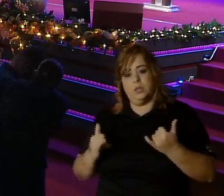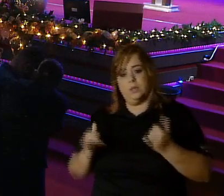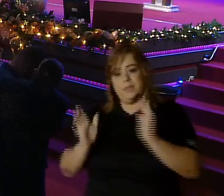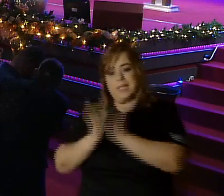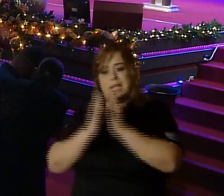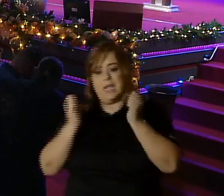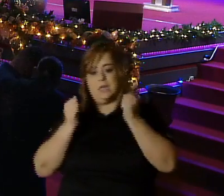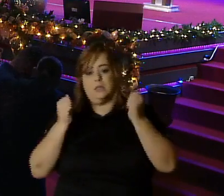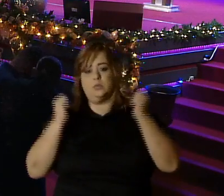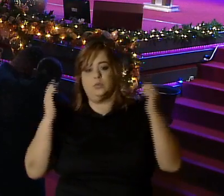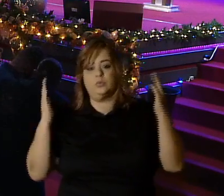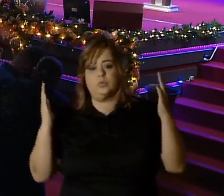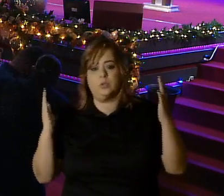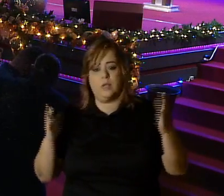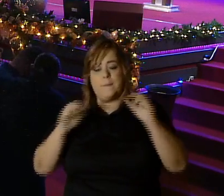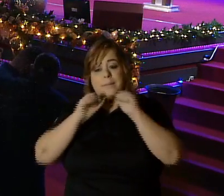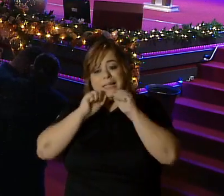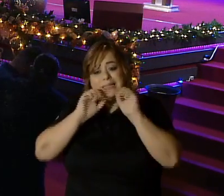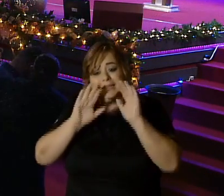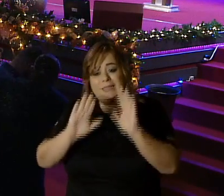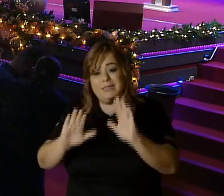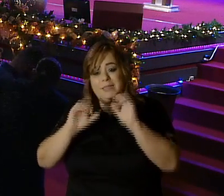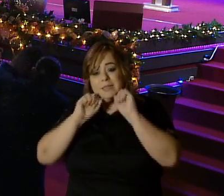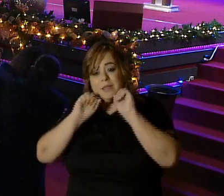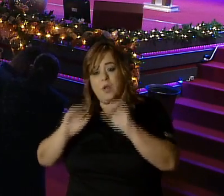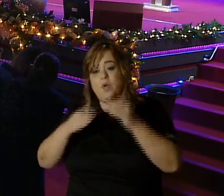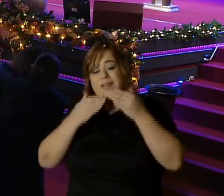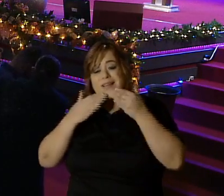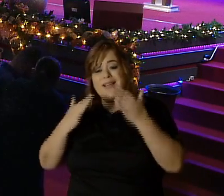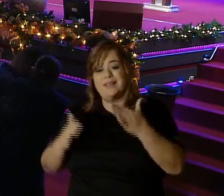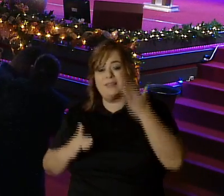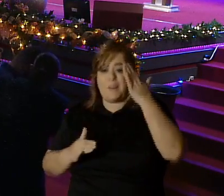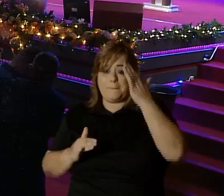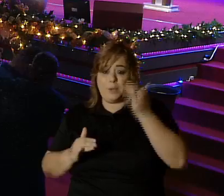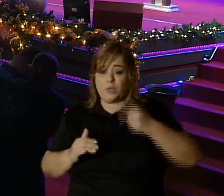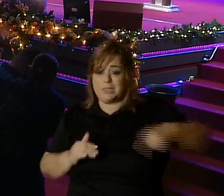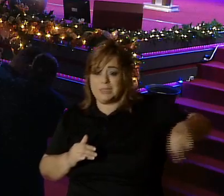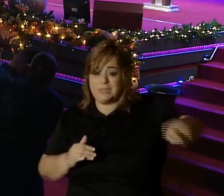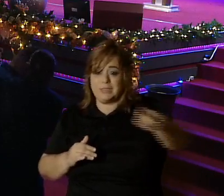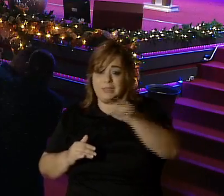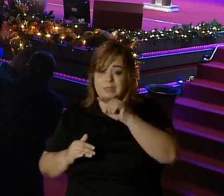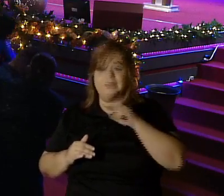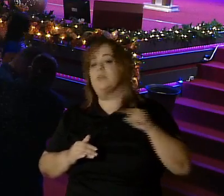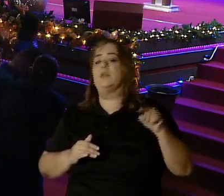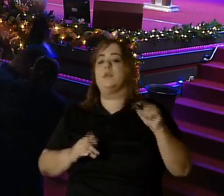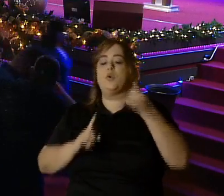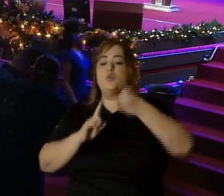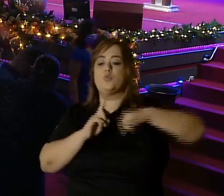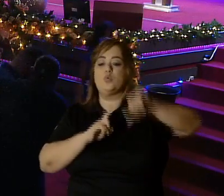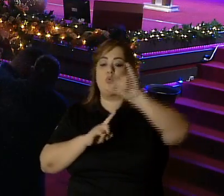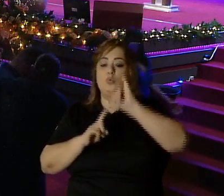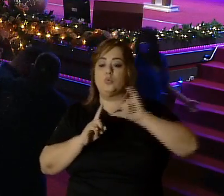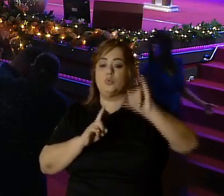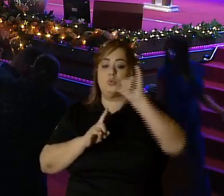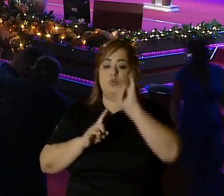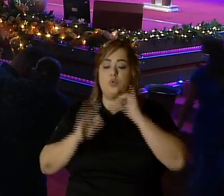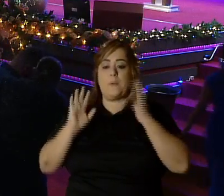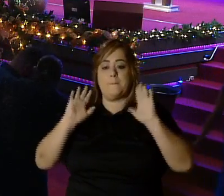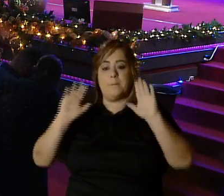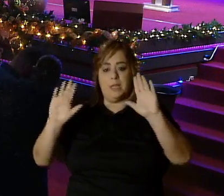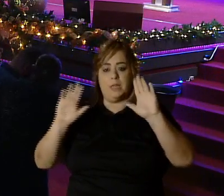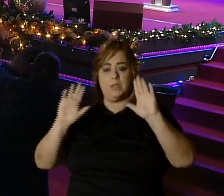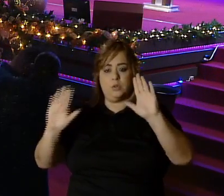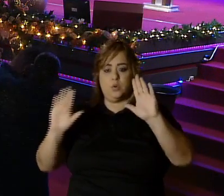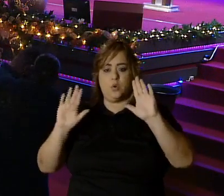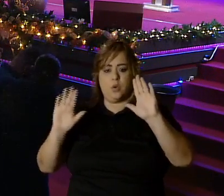aleluya, aleluya, bendícelo, Señor. Gracias por este, ay, ay, ay, ay, ay, hay una unción sobre ella tremenda, Rosa, hay una